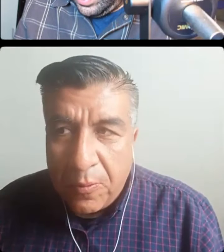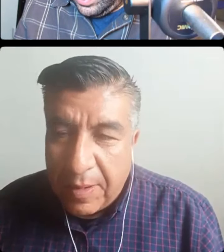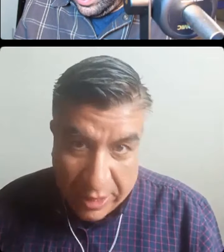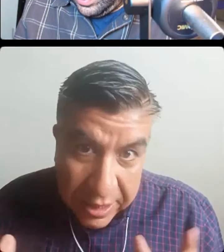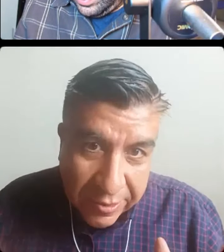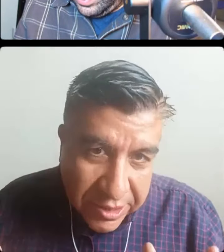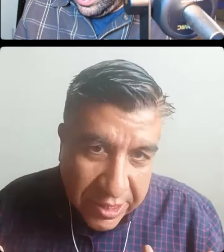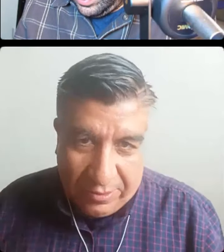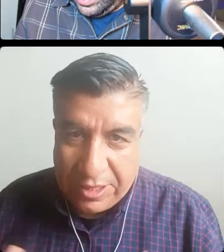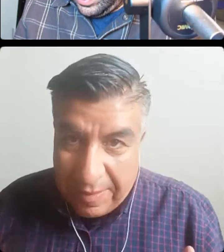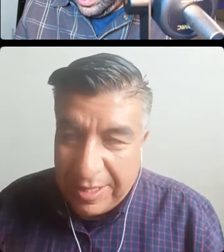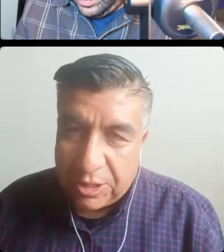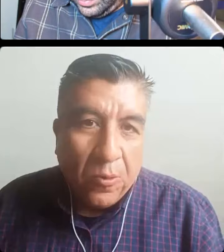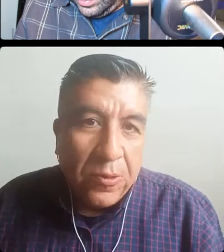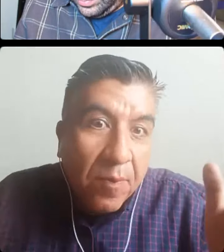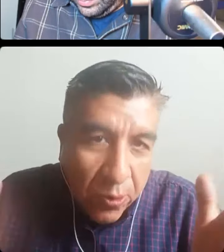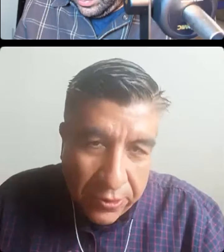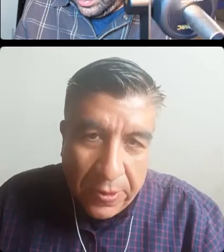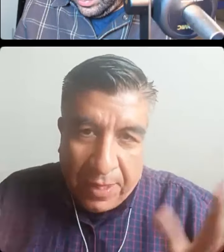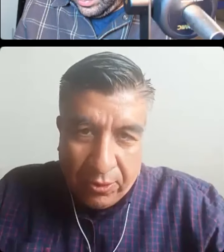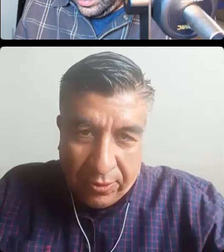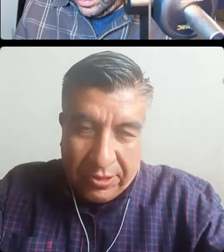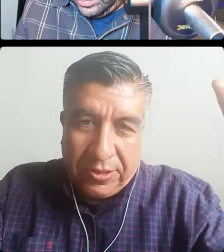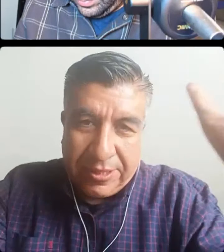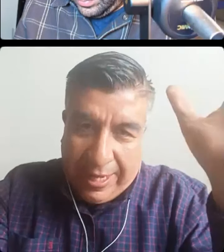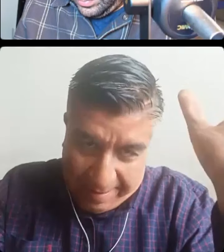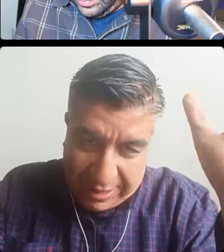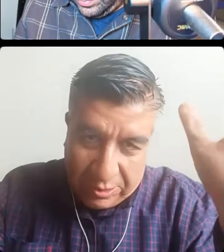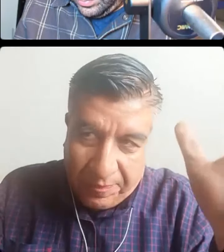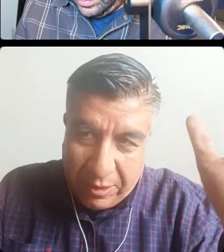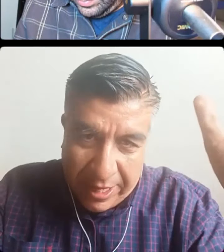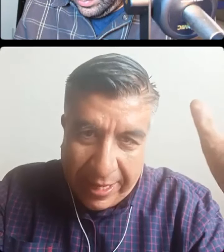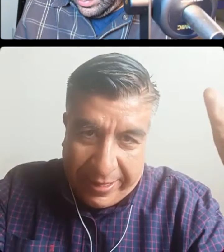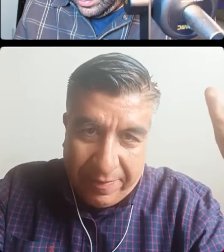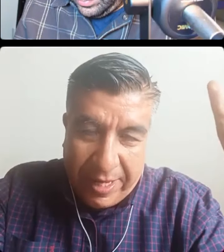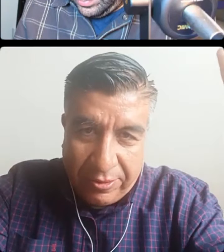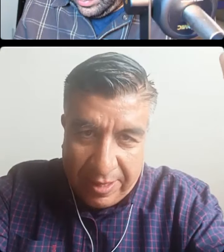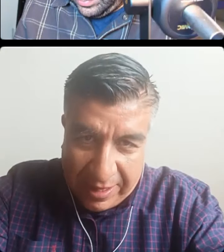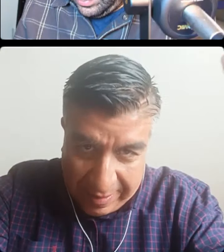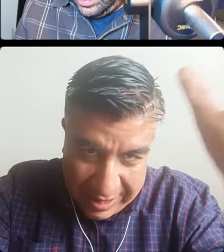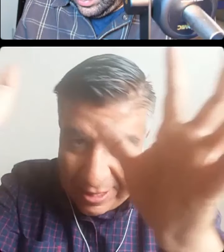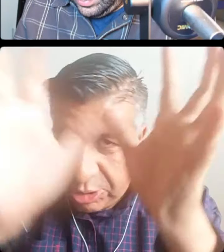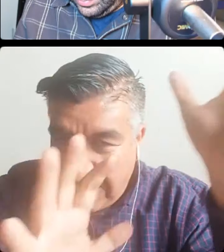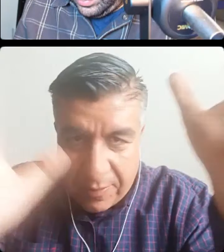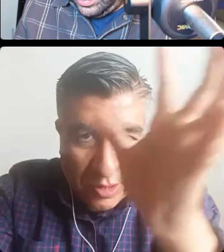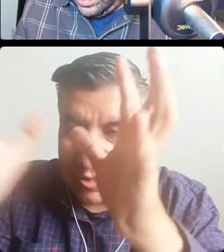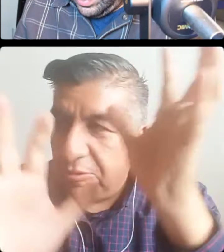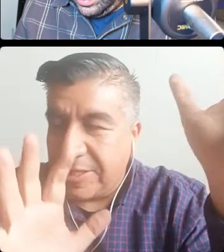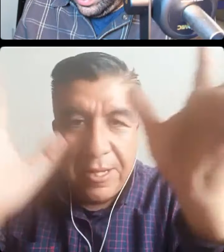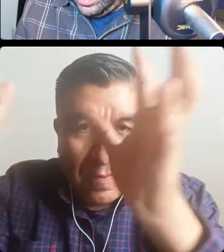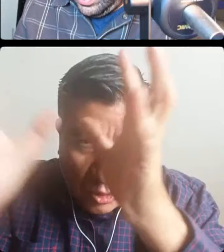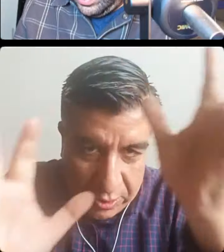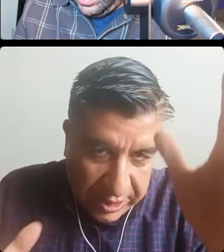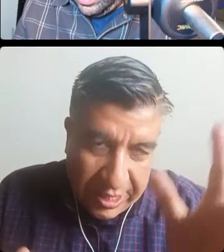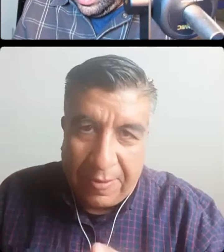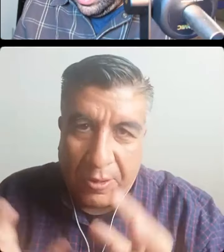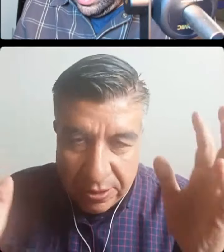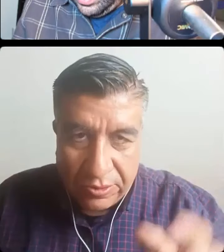como, vamos a decirlo así, no sé si está mal dicho, un embudo, donde entonces la parte superior era RMX, donde venían todas las propuestas nuevas,